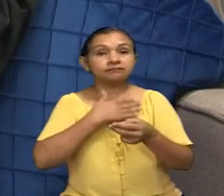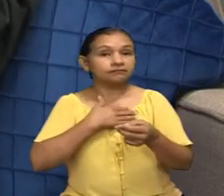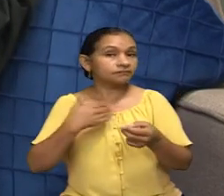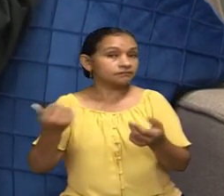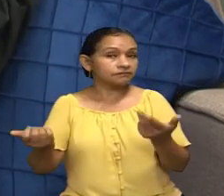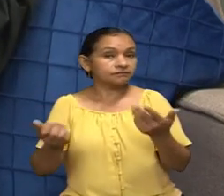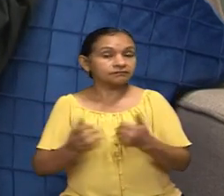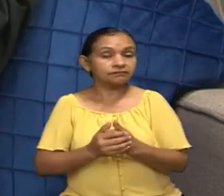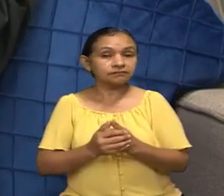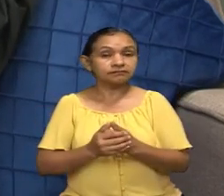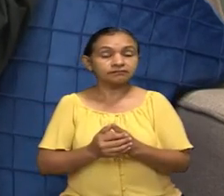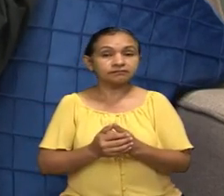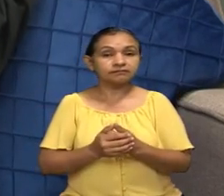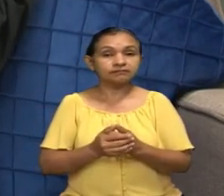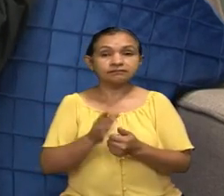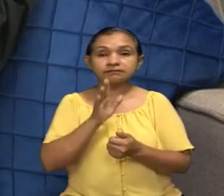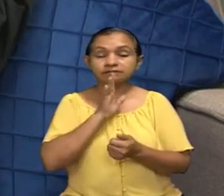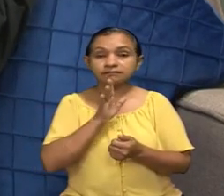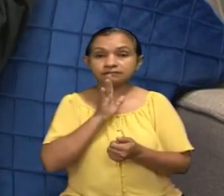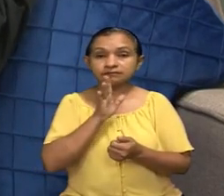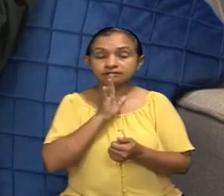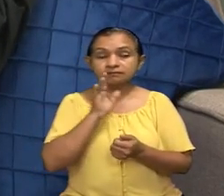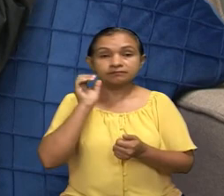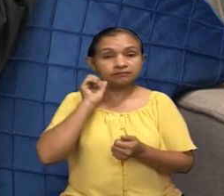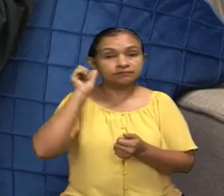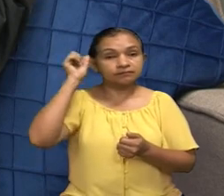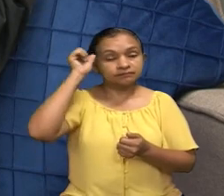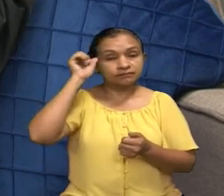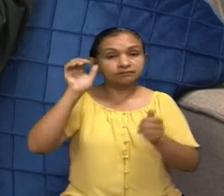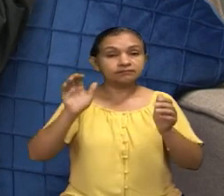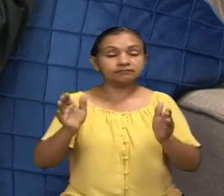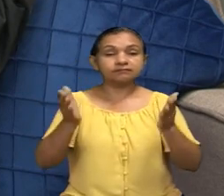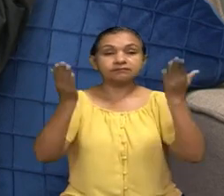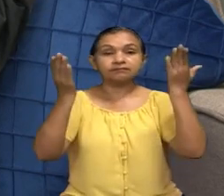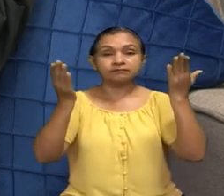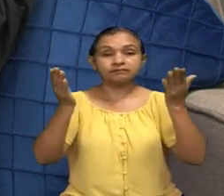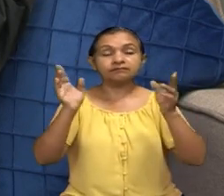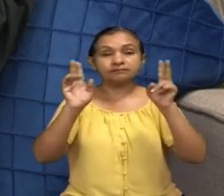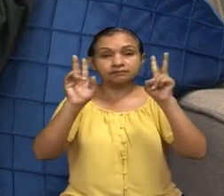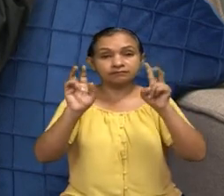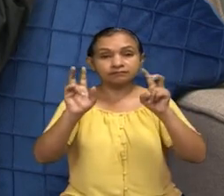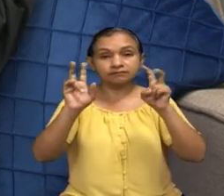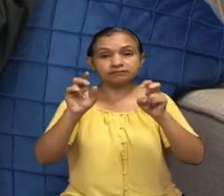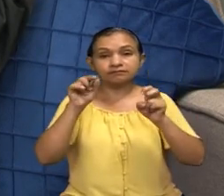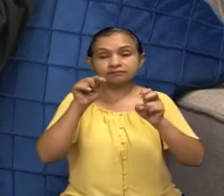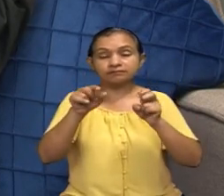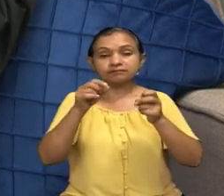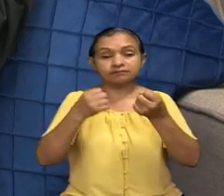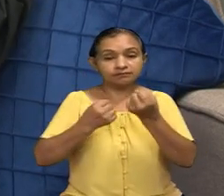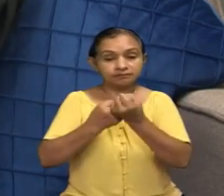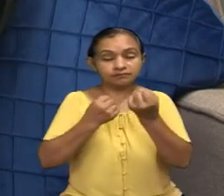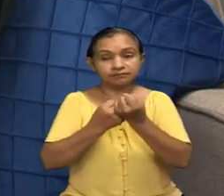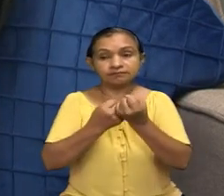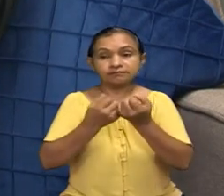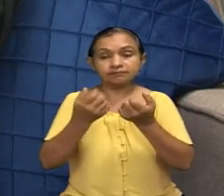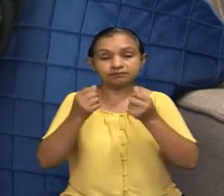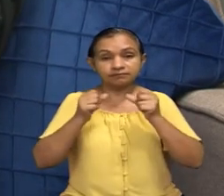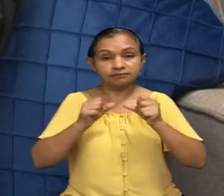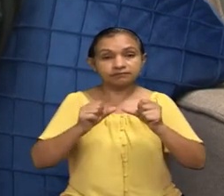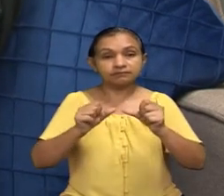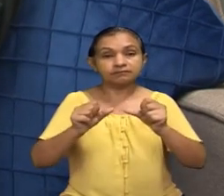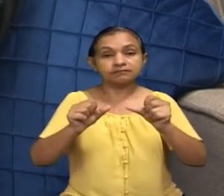Entonces, relacionarnos con los adultos mayores con esa concepción, ¿verdad? Ahí está la sostenibilidad, la